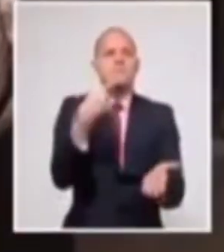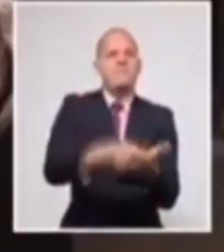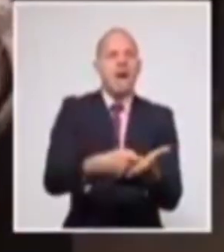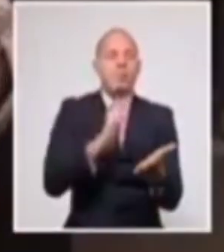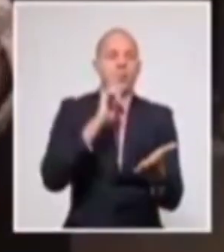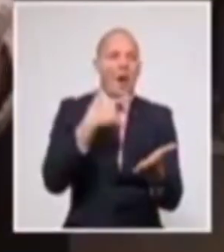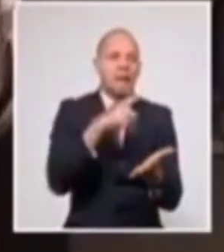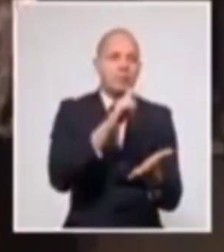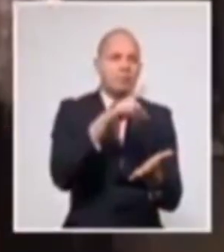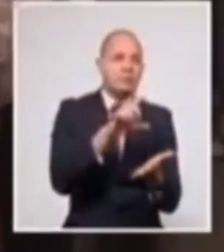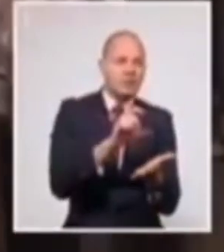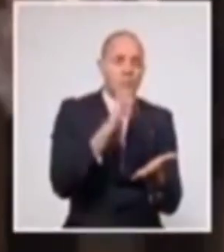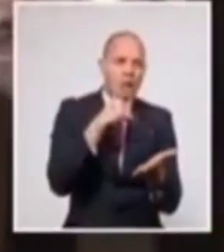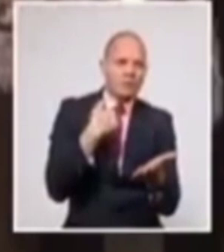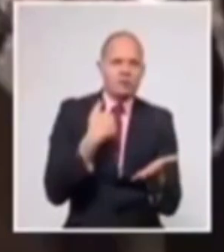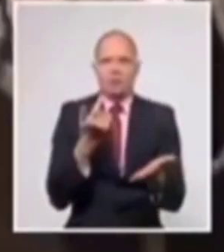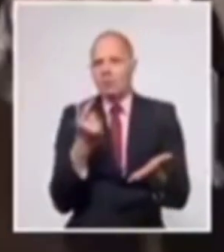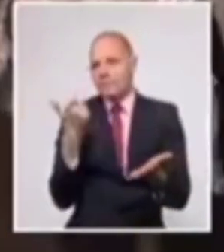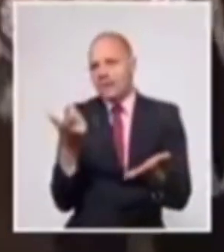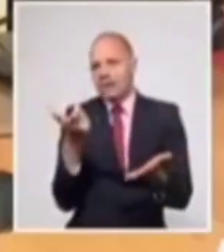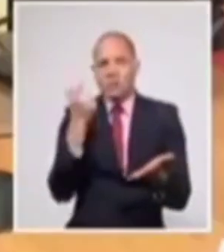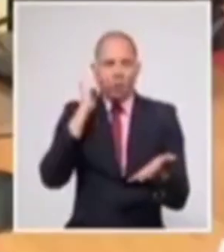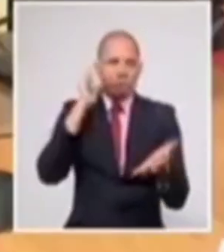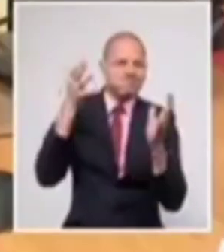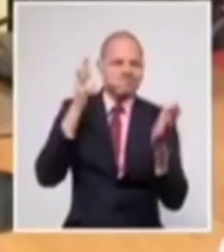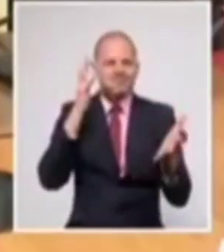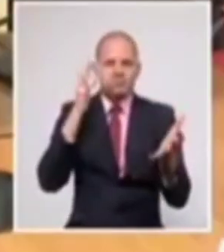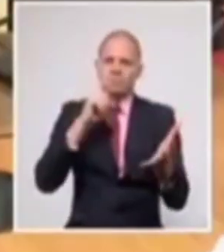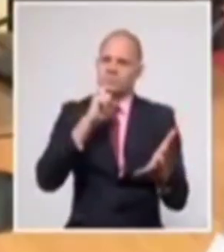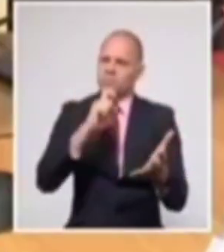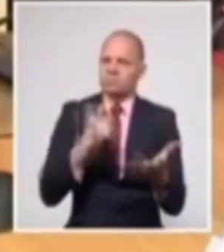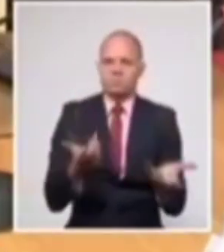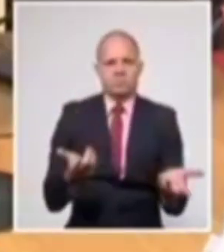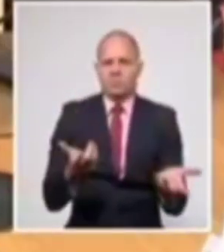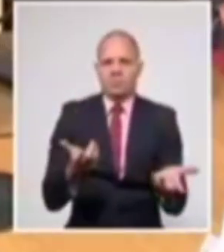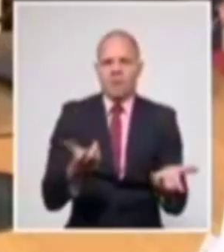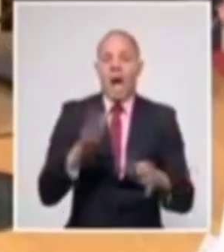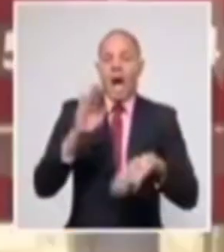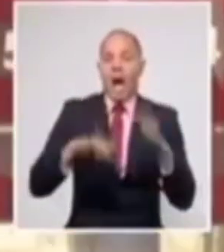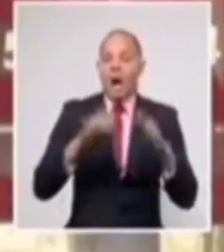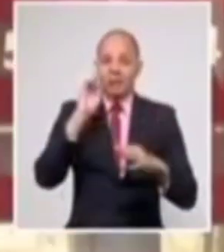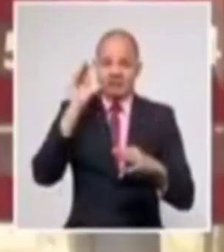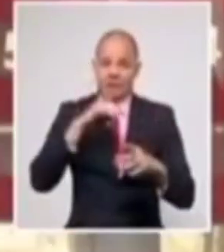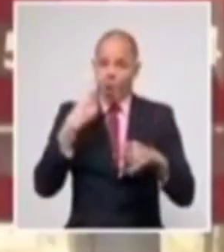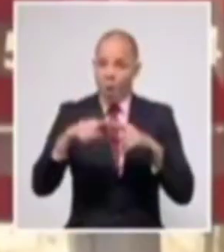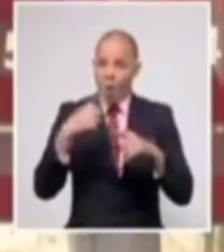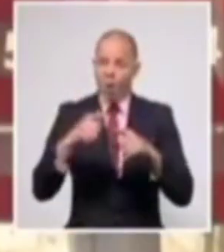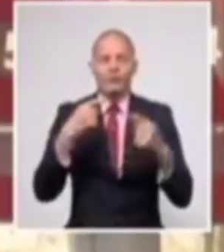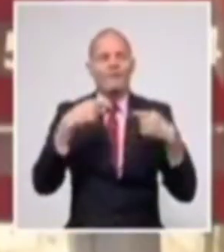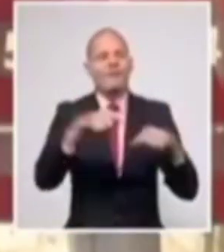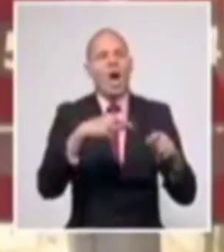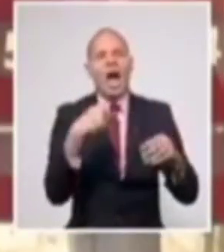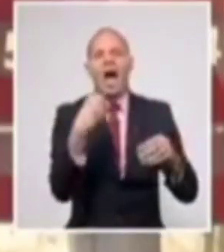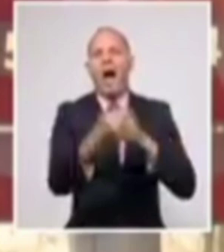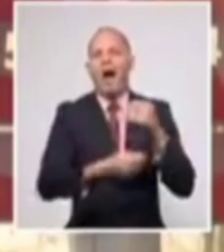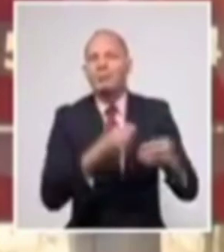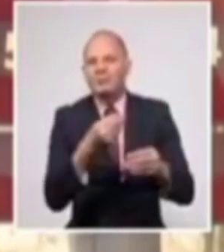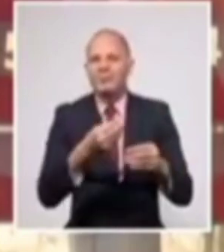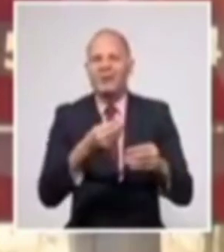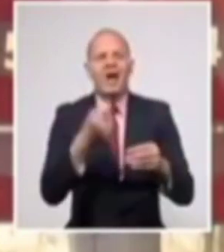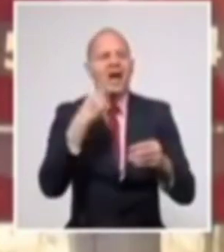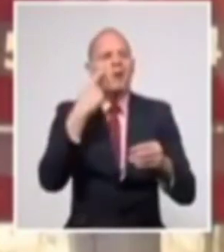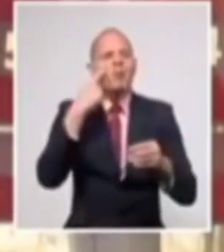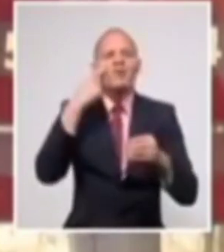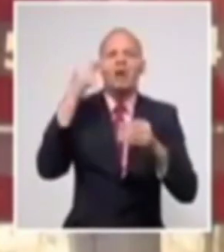cambiaria que establece tipos de cambios diferentes entre las monedas nacionales y entre ellas y las divisas extranjeras